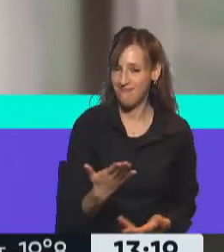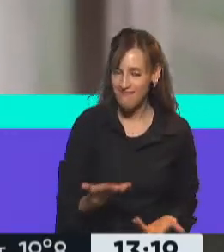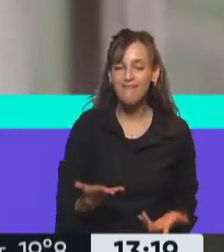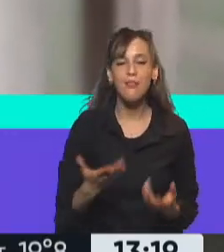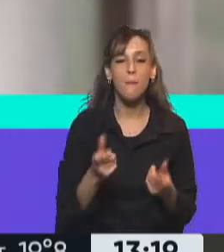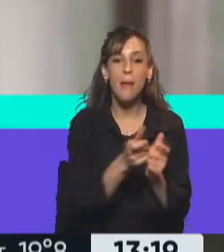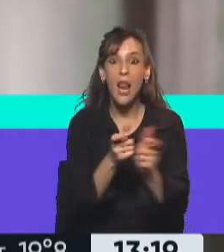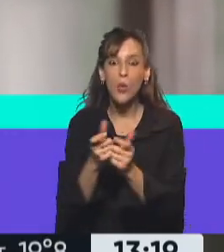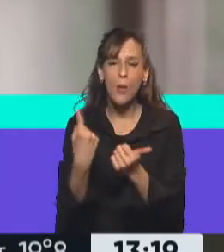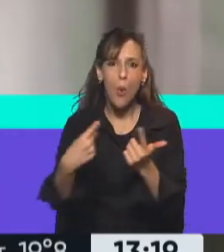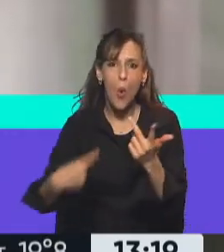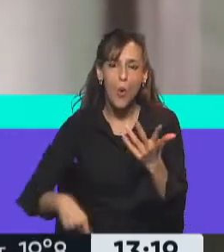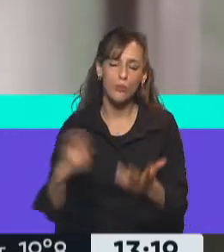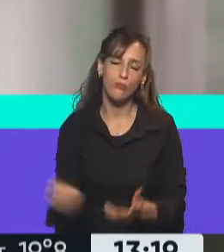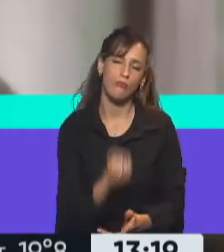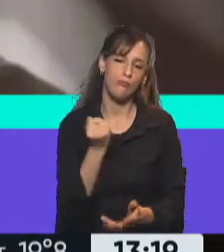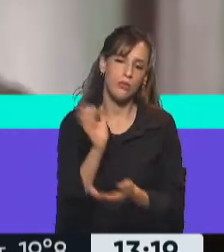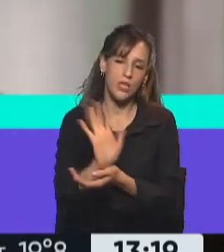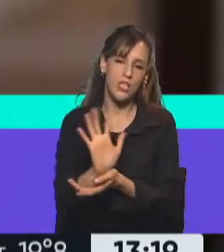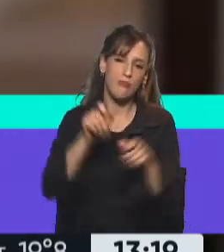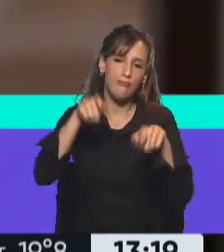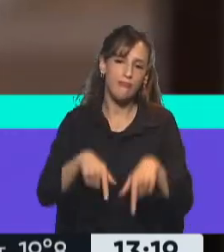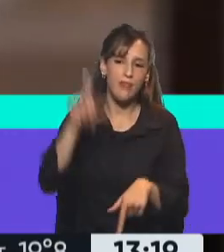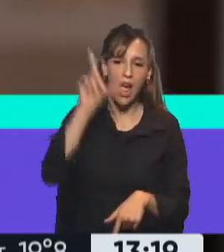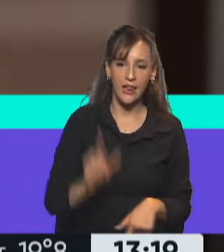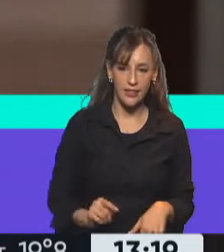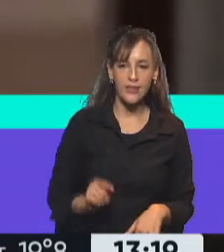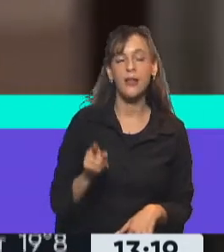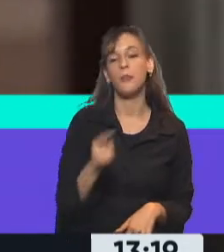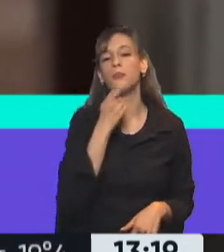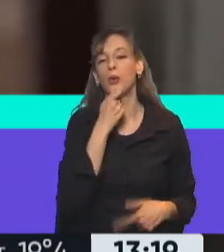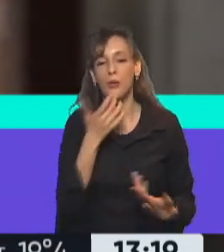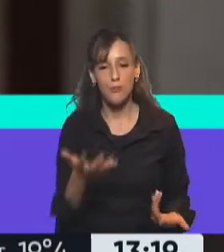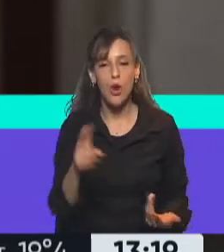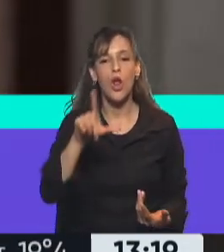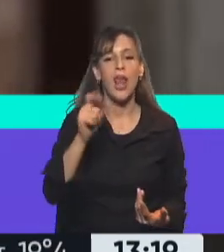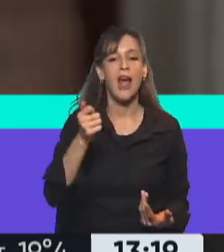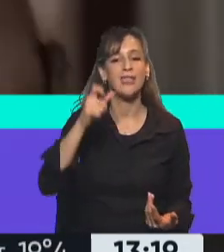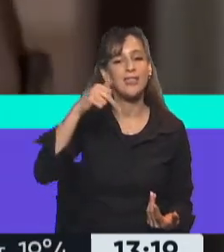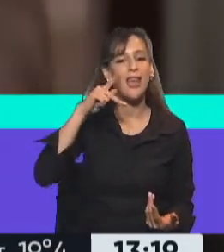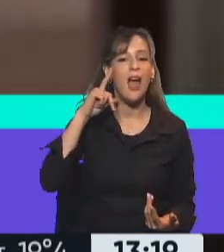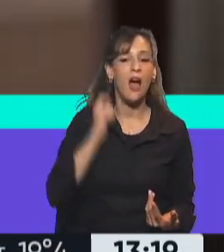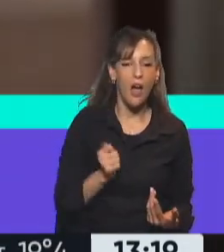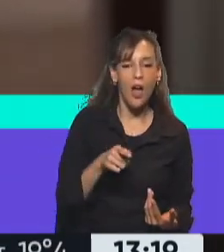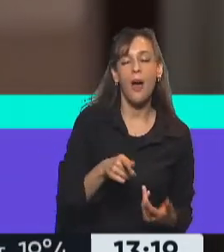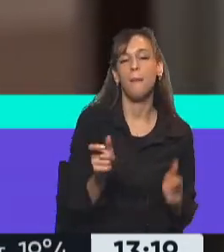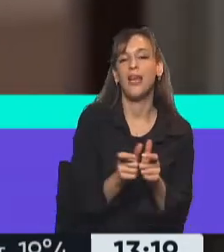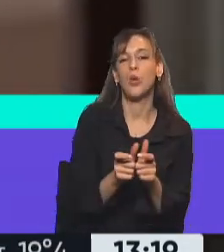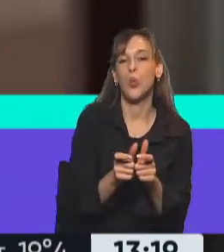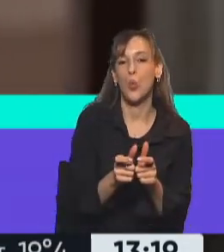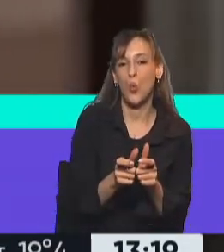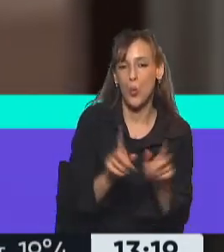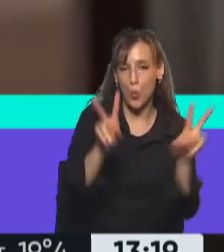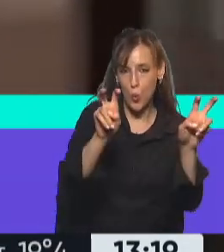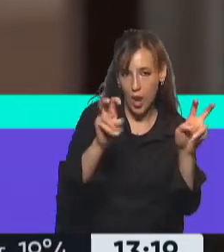muy importantes para la cinematografía argentina. Tal es el caso de su participación en La Ciénaga, su protagónico en La Ciénaga, la película de